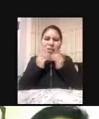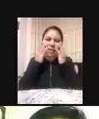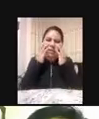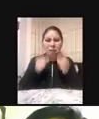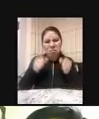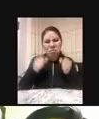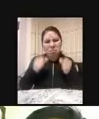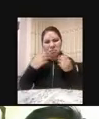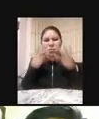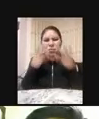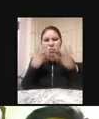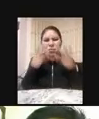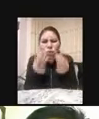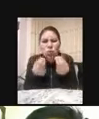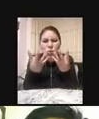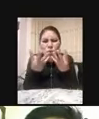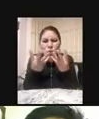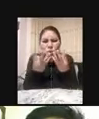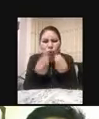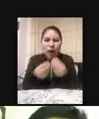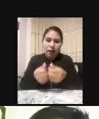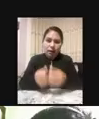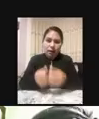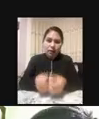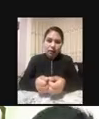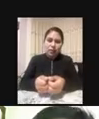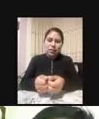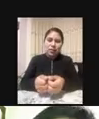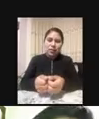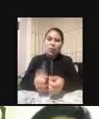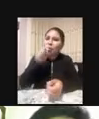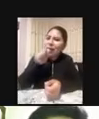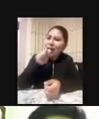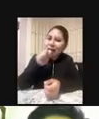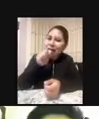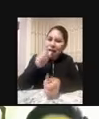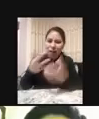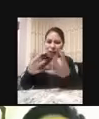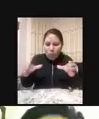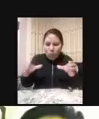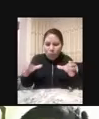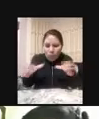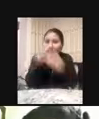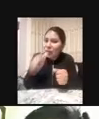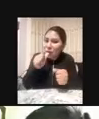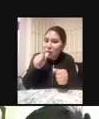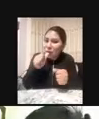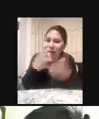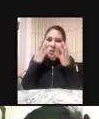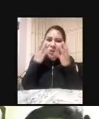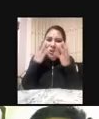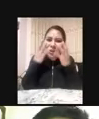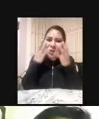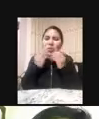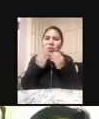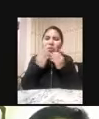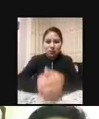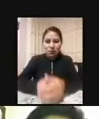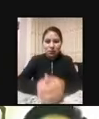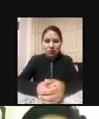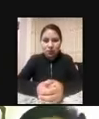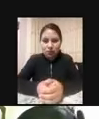fuese una bolsita de agua, que uno cuando toca se da cuenta que es diferente la carita. Este aspecto hay que trabajarlo, obviamente, porque puede